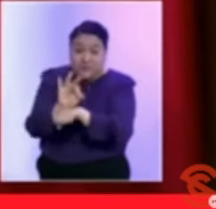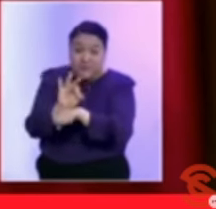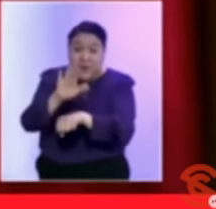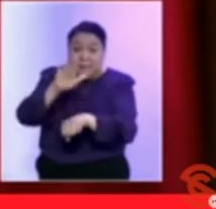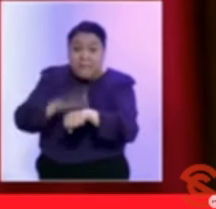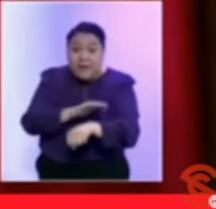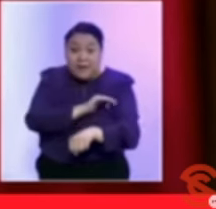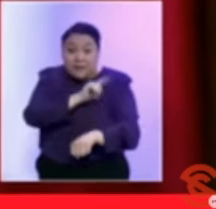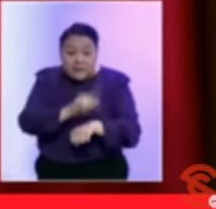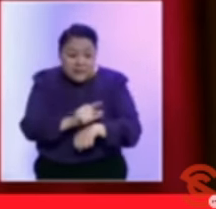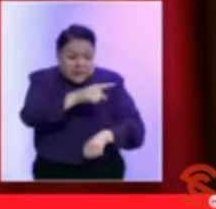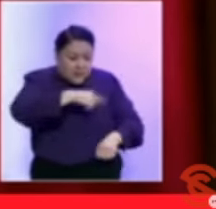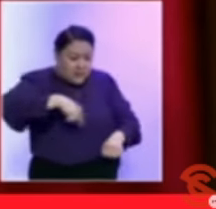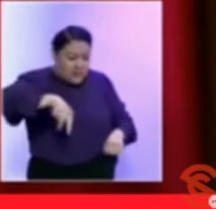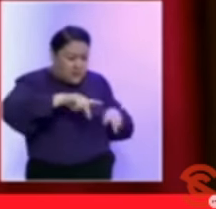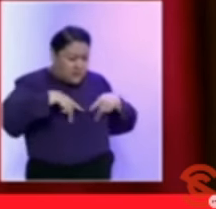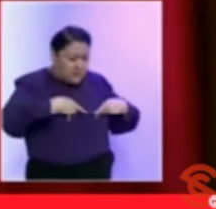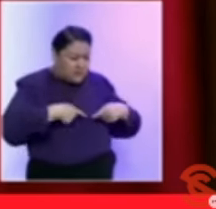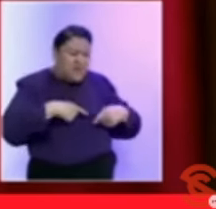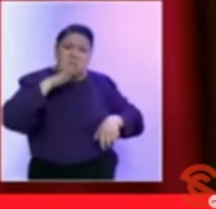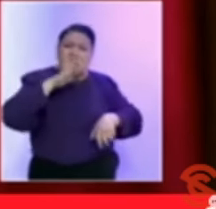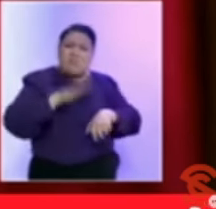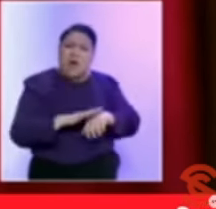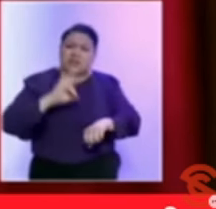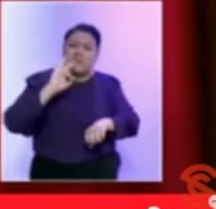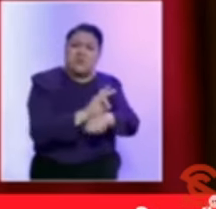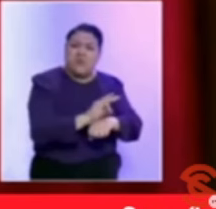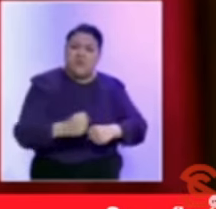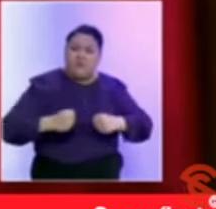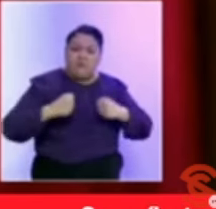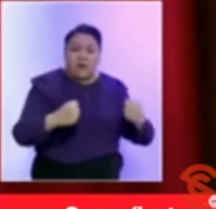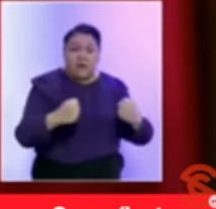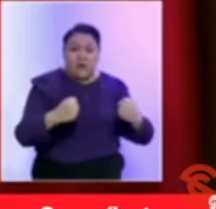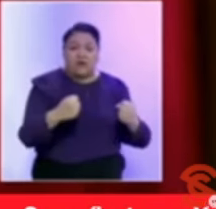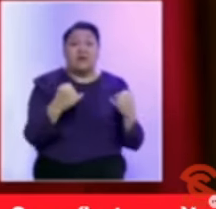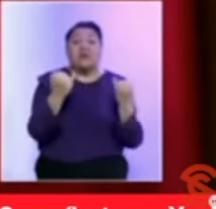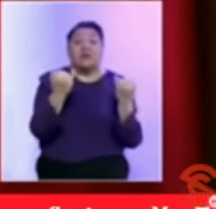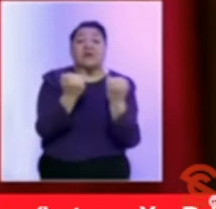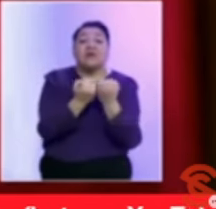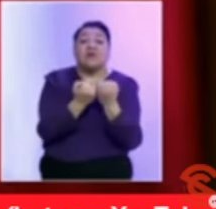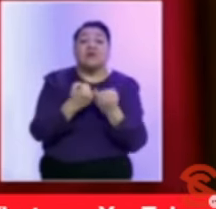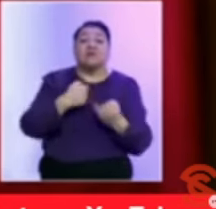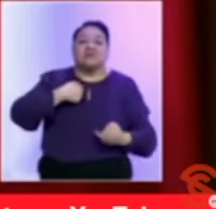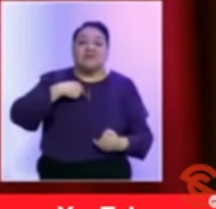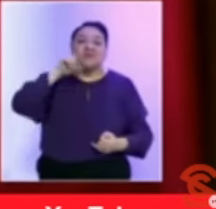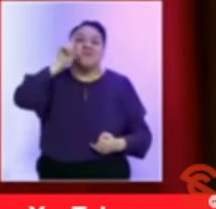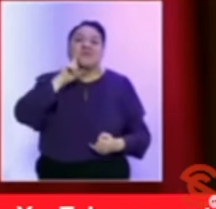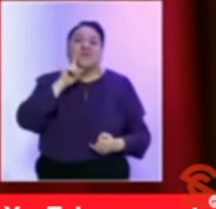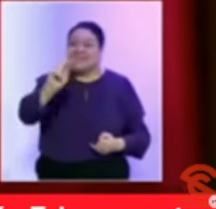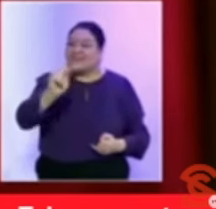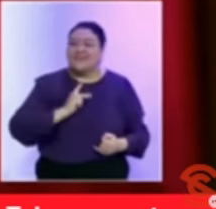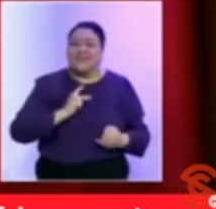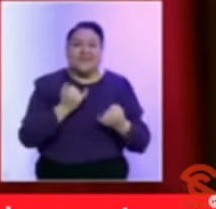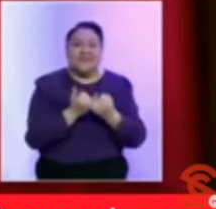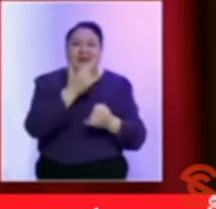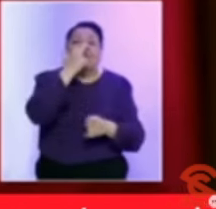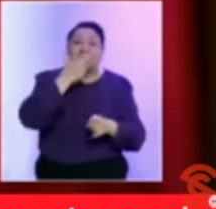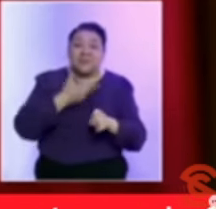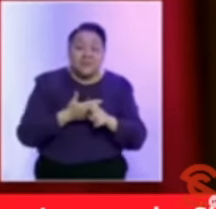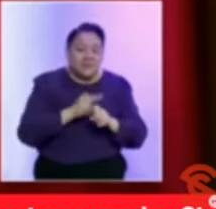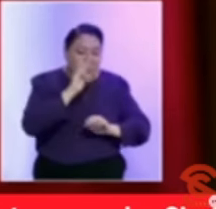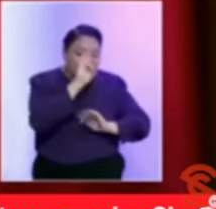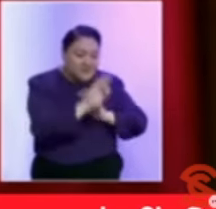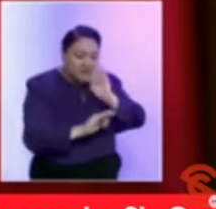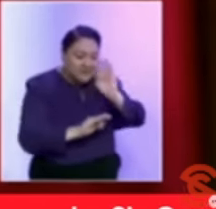las más vulnerables y de cuidar como lo hacemos las mujeres responsablemente el